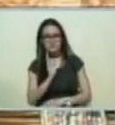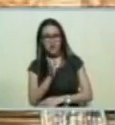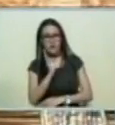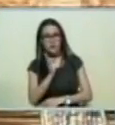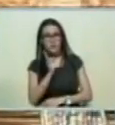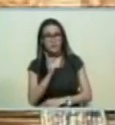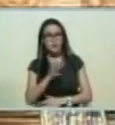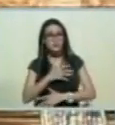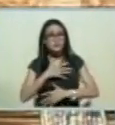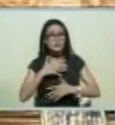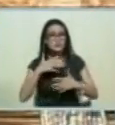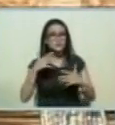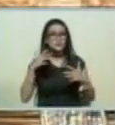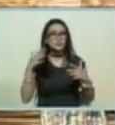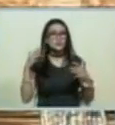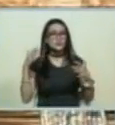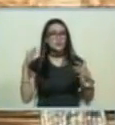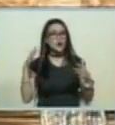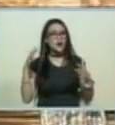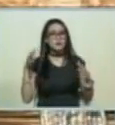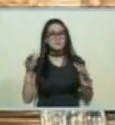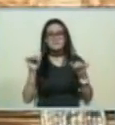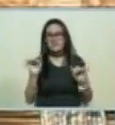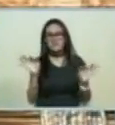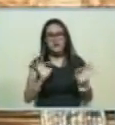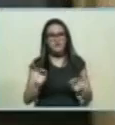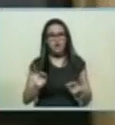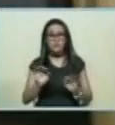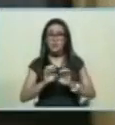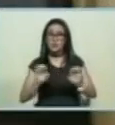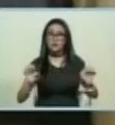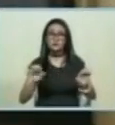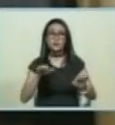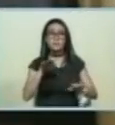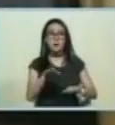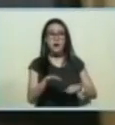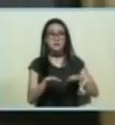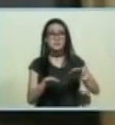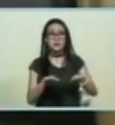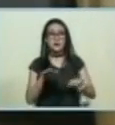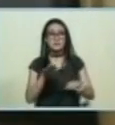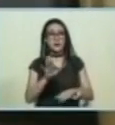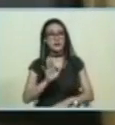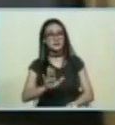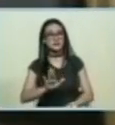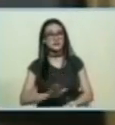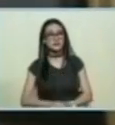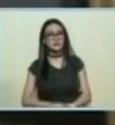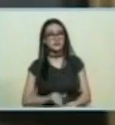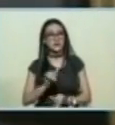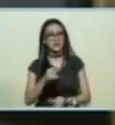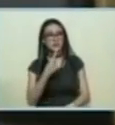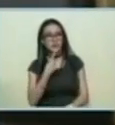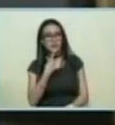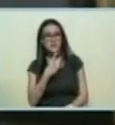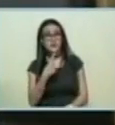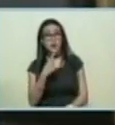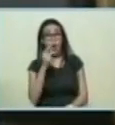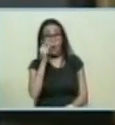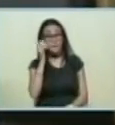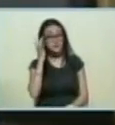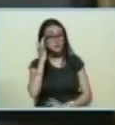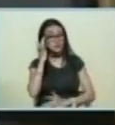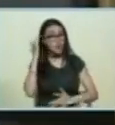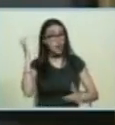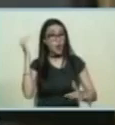grandeza con el mismo paso que camina su educación. Bueno, esto lo dijo un sabio, sí,